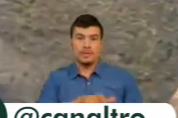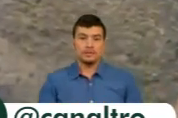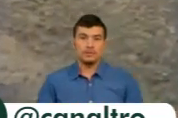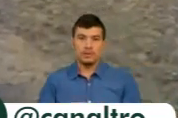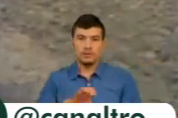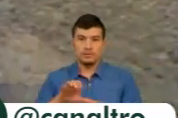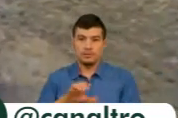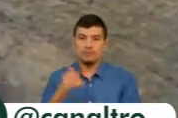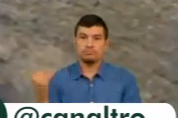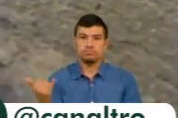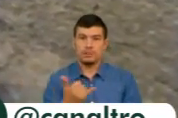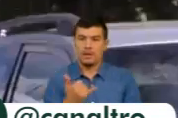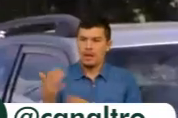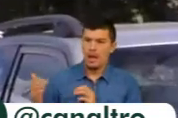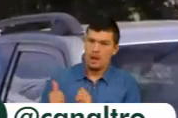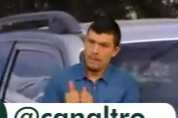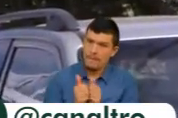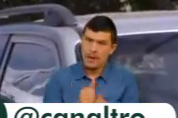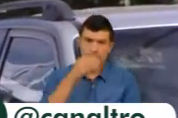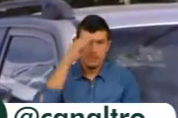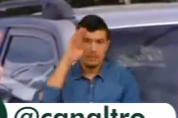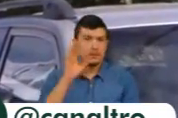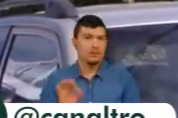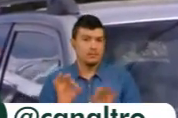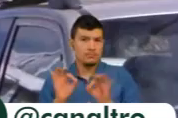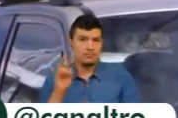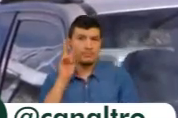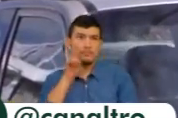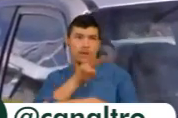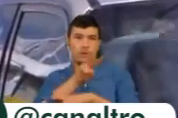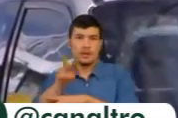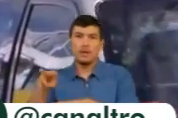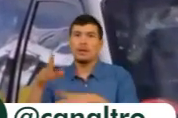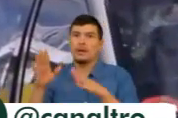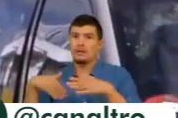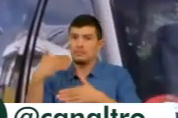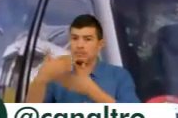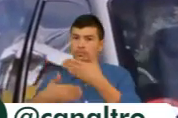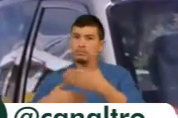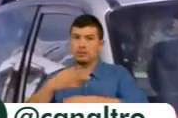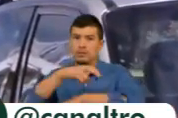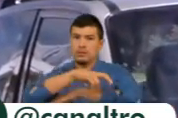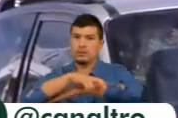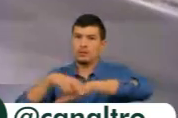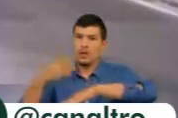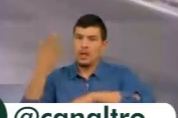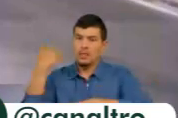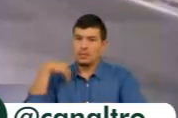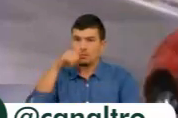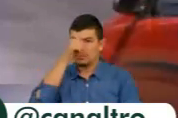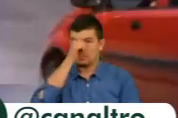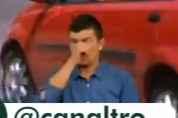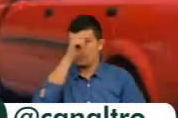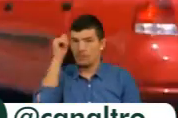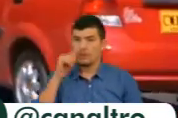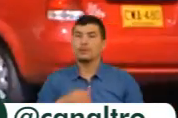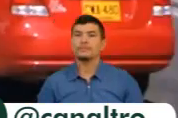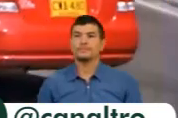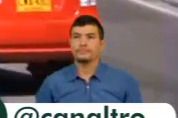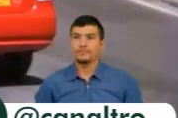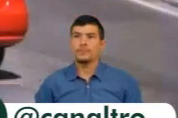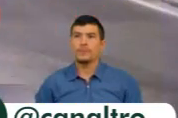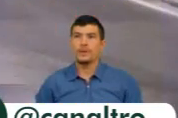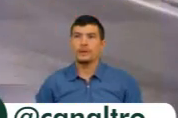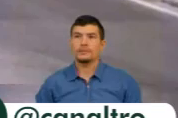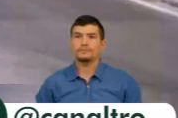pedido el acompañamiento de las autoridades para garantizar la vigilancia ante las penumbras que se viven desde el pasado domingo. Los